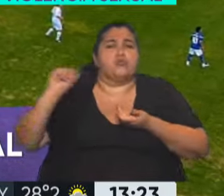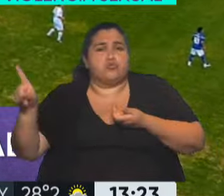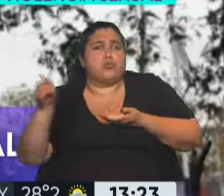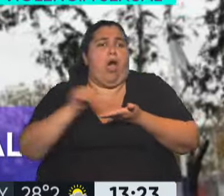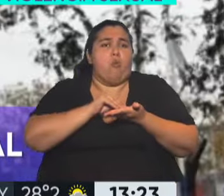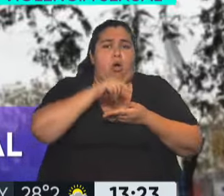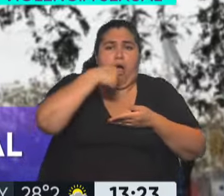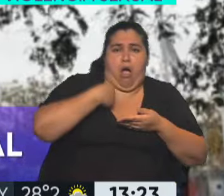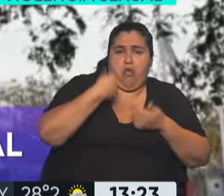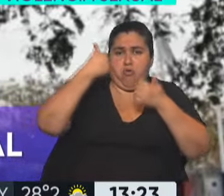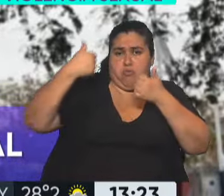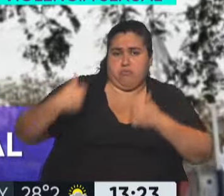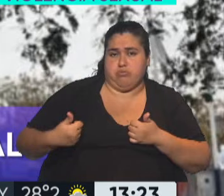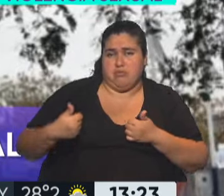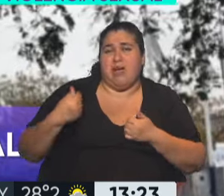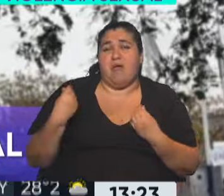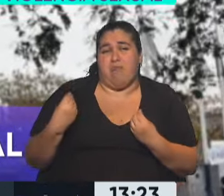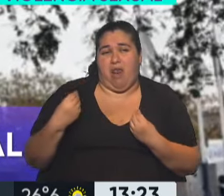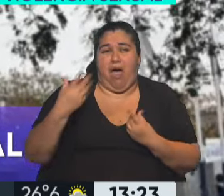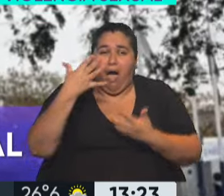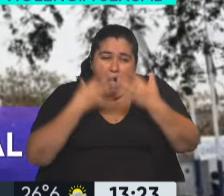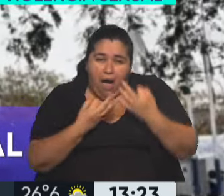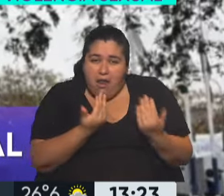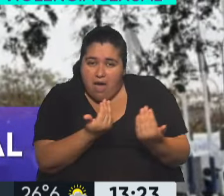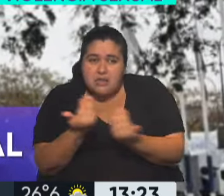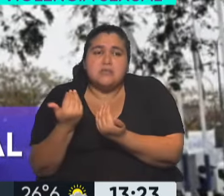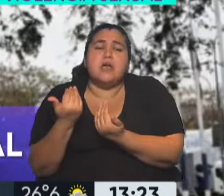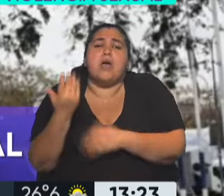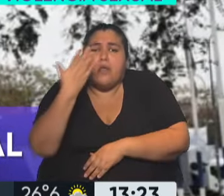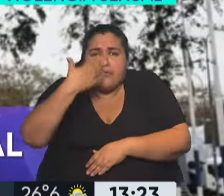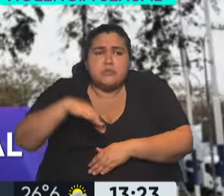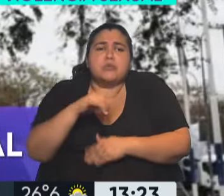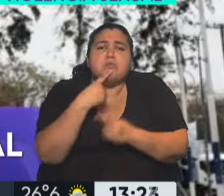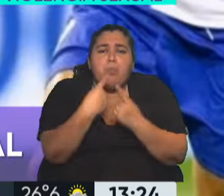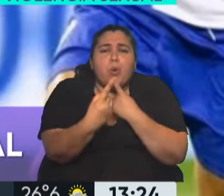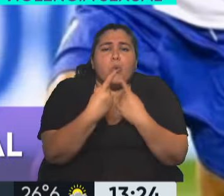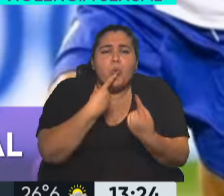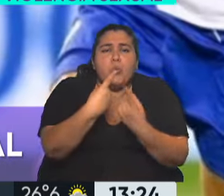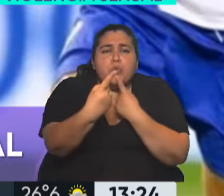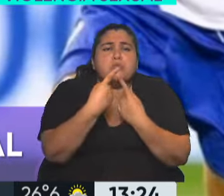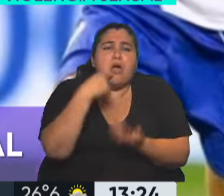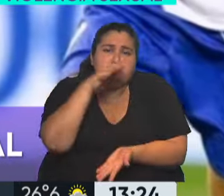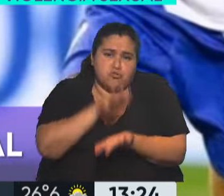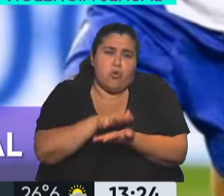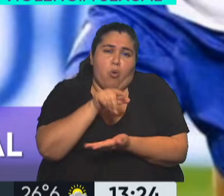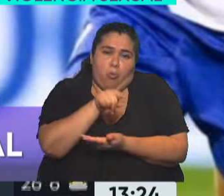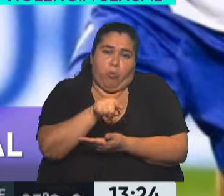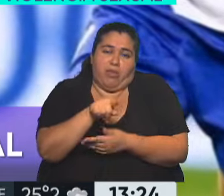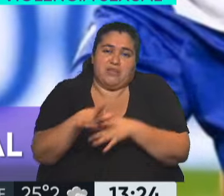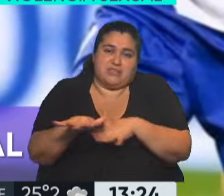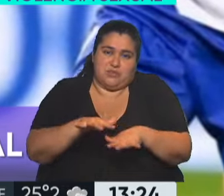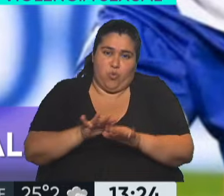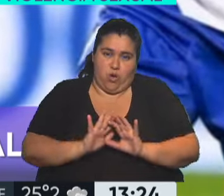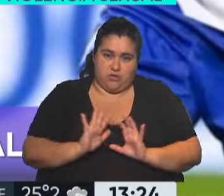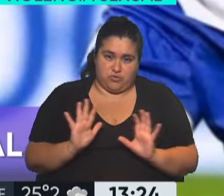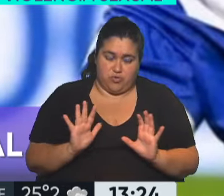y analizando para poder después realizar las preguntas que se consideren adecuadas, pertinentes,